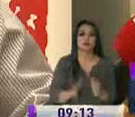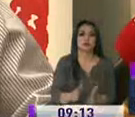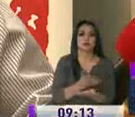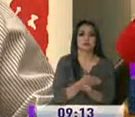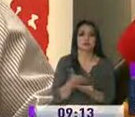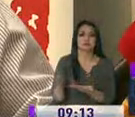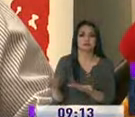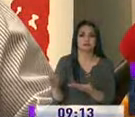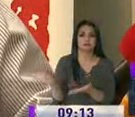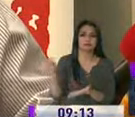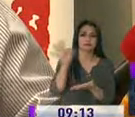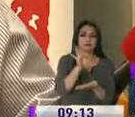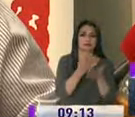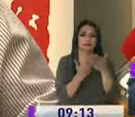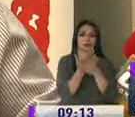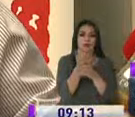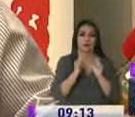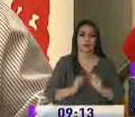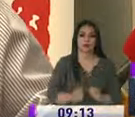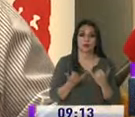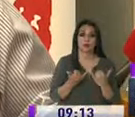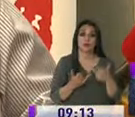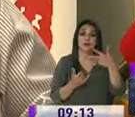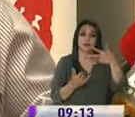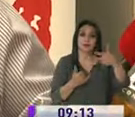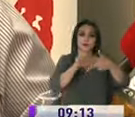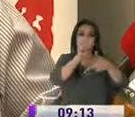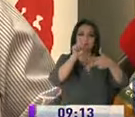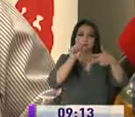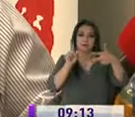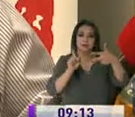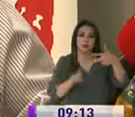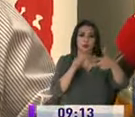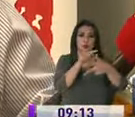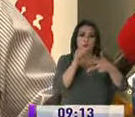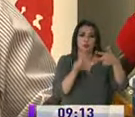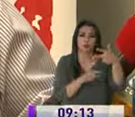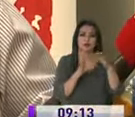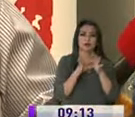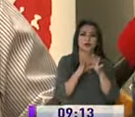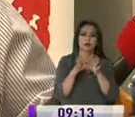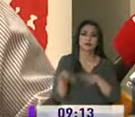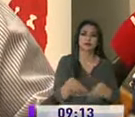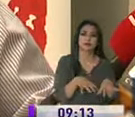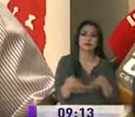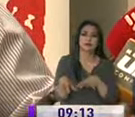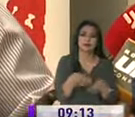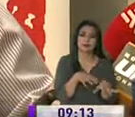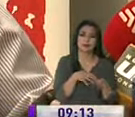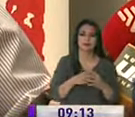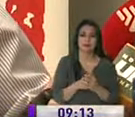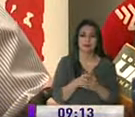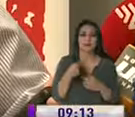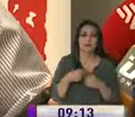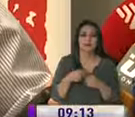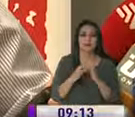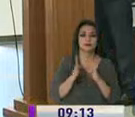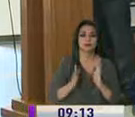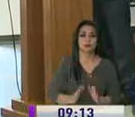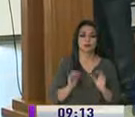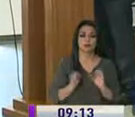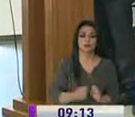Ciudadana. Vamos a abordar las tres preguntas, digamos, que de alguna manera tienen relación con la actividad y la misión-visión de Participación